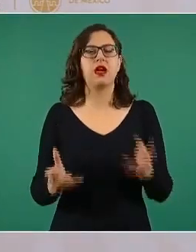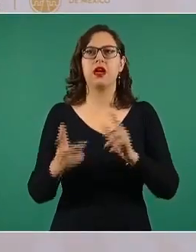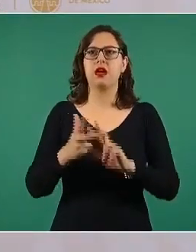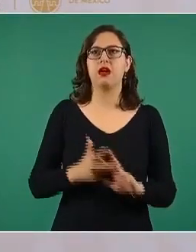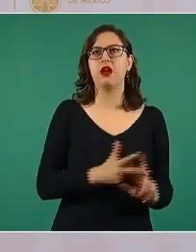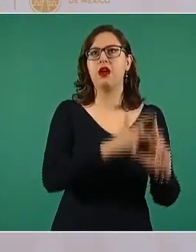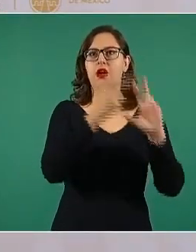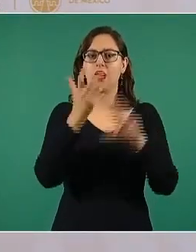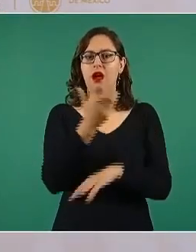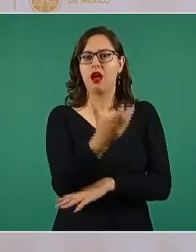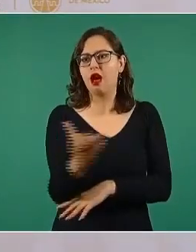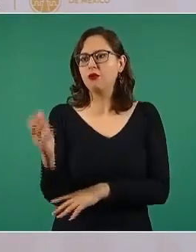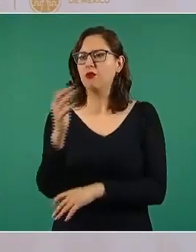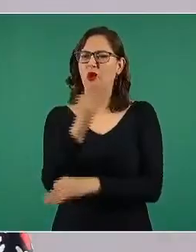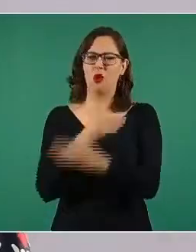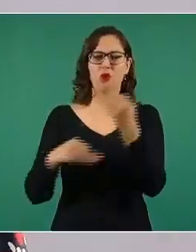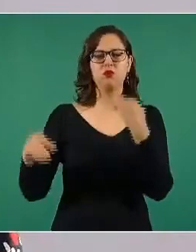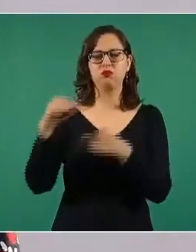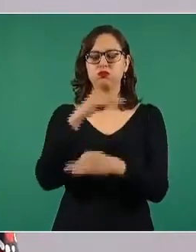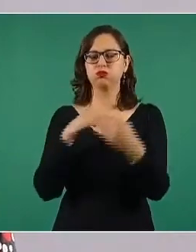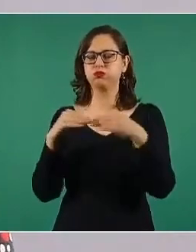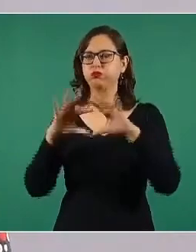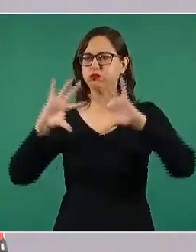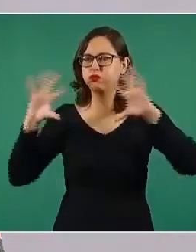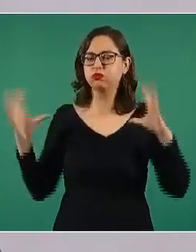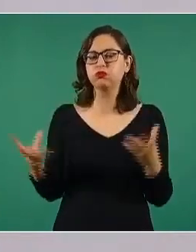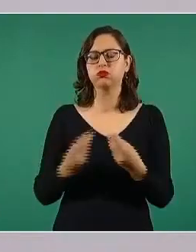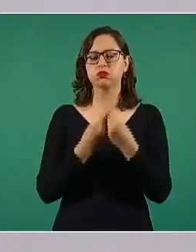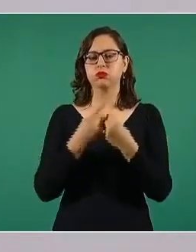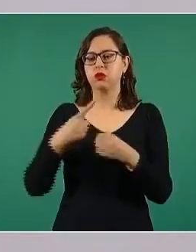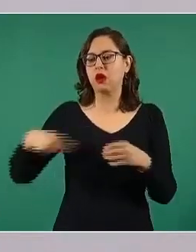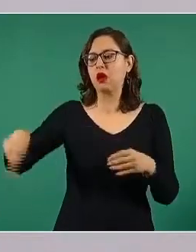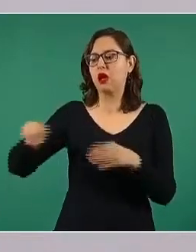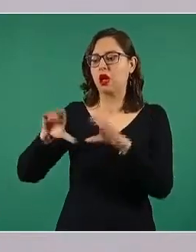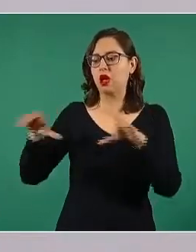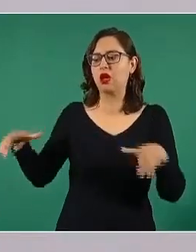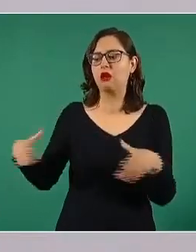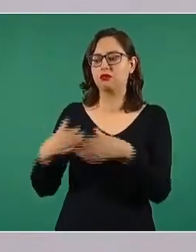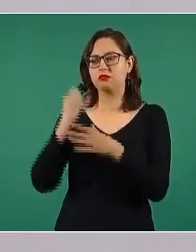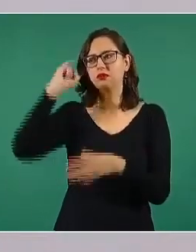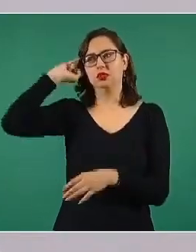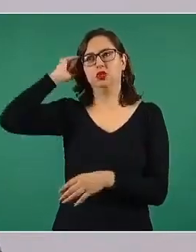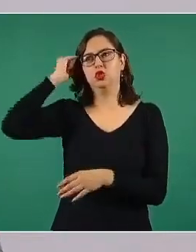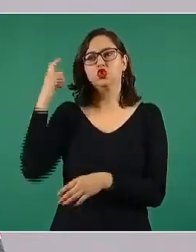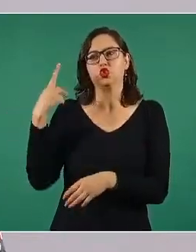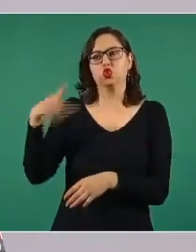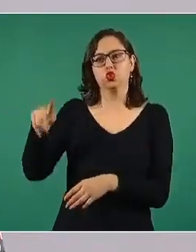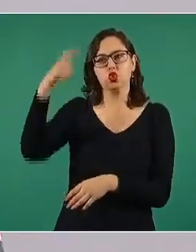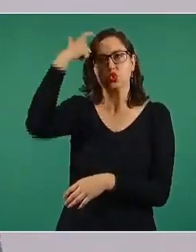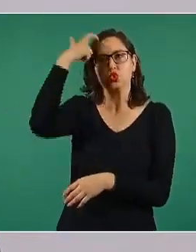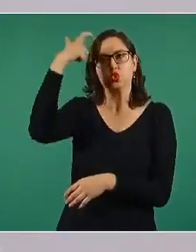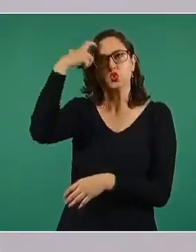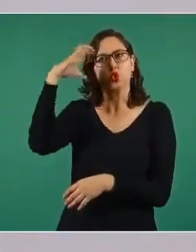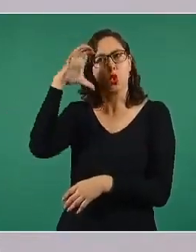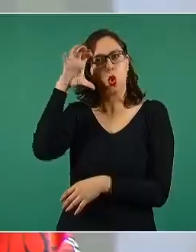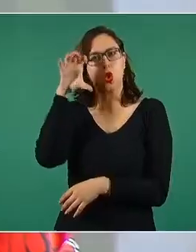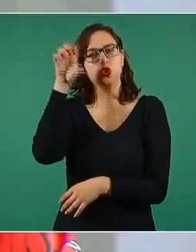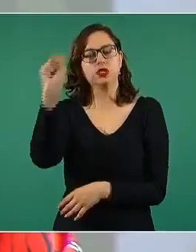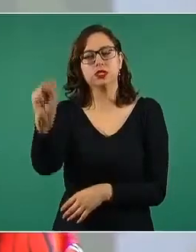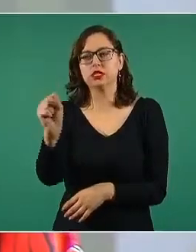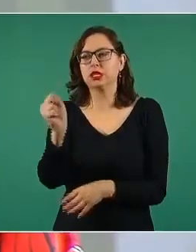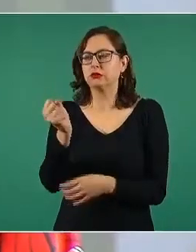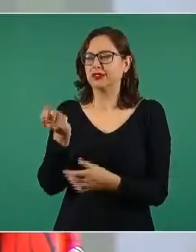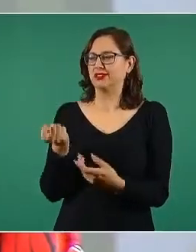la agricultura, la cosmogonía de los pueblos originarios de estas tierras y su complejidad que aún no alcanzamos